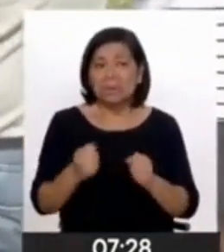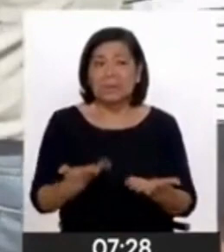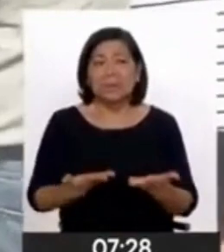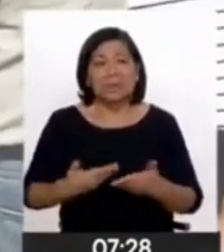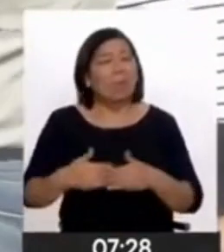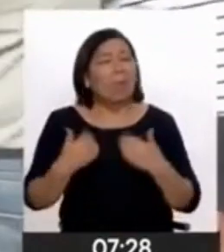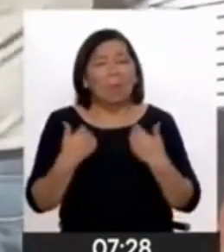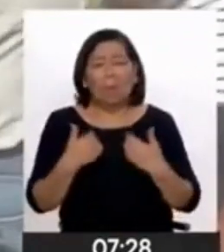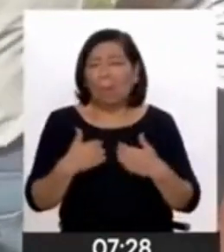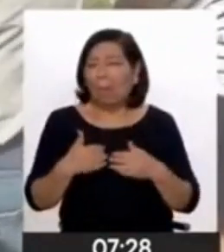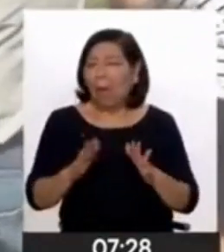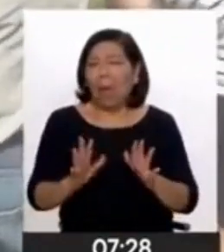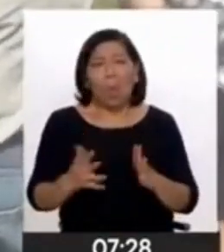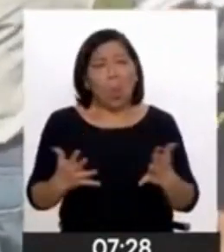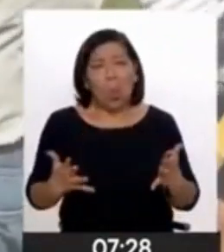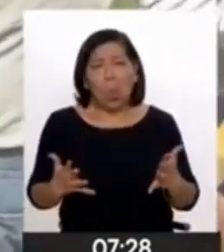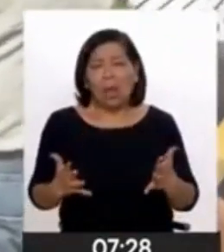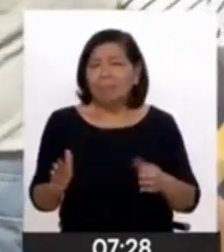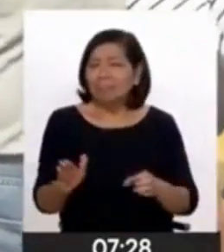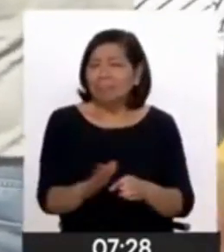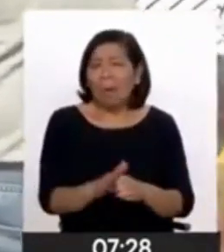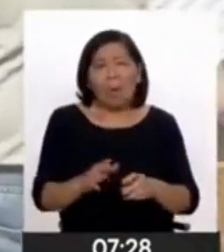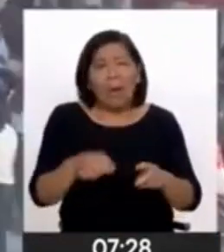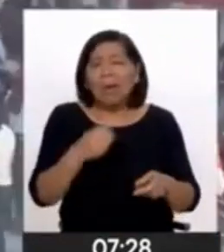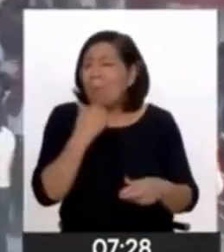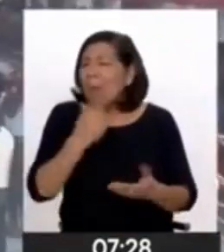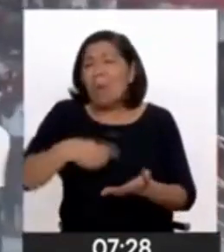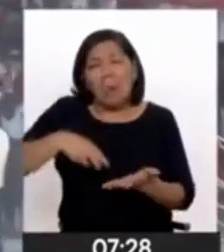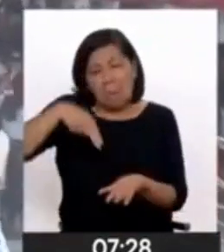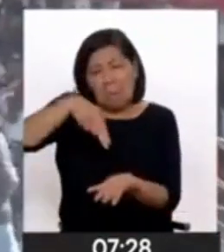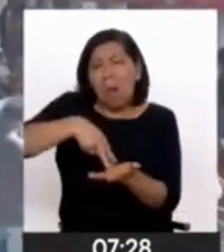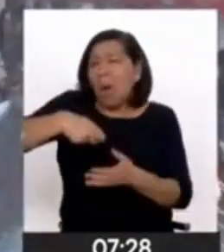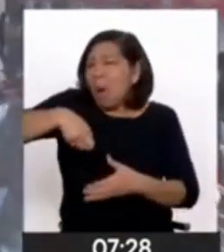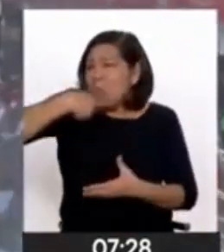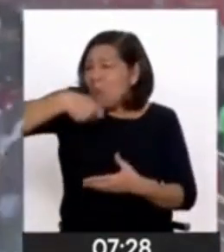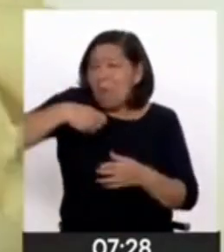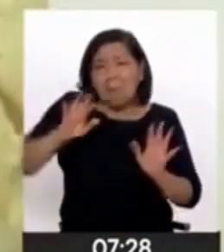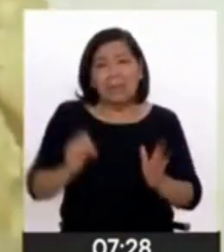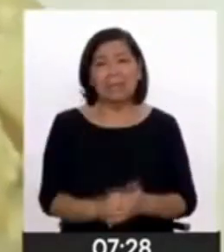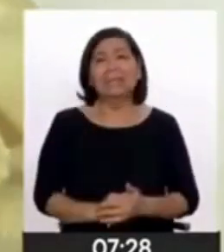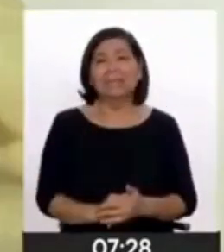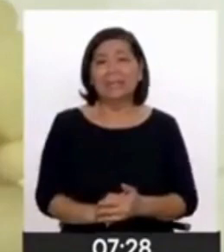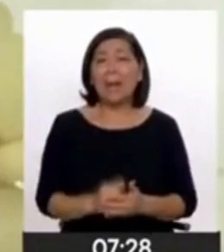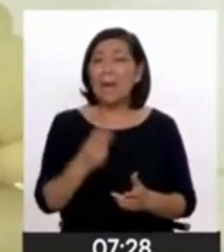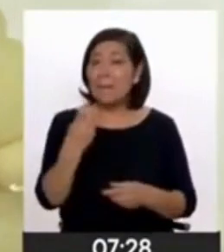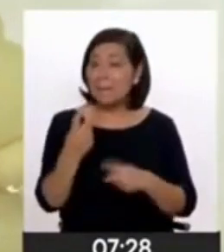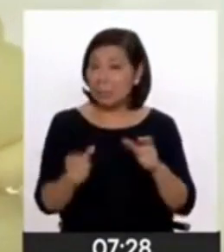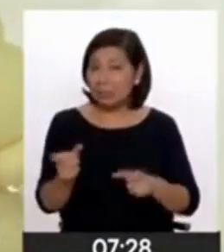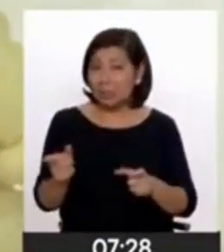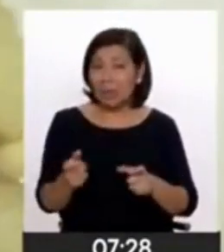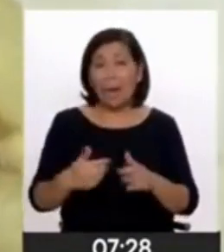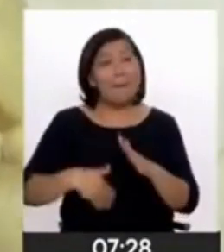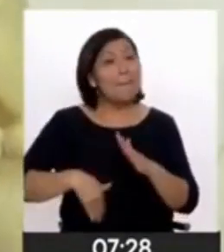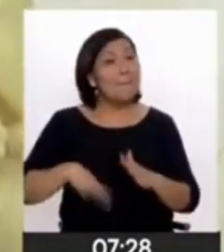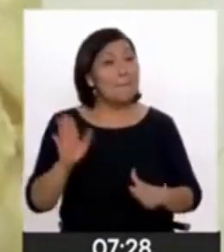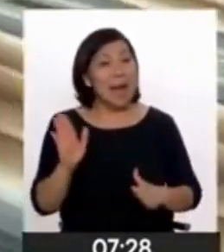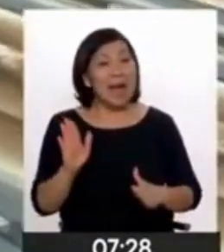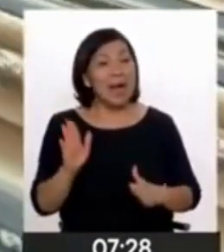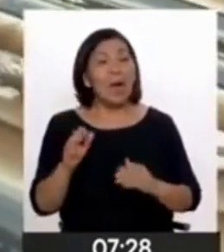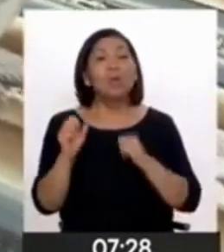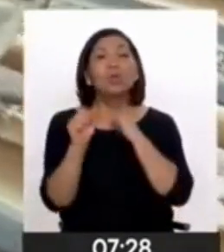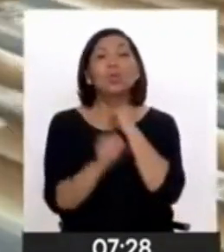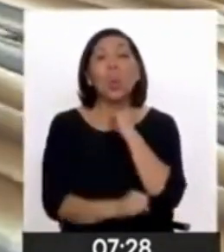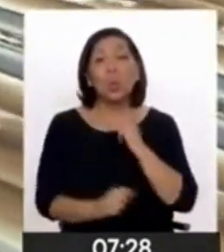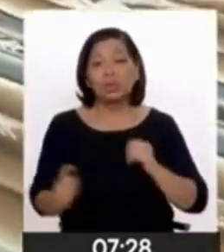sin importarles que no hayan suficientes mesas. Según PromPerú, los visitantes llegaron en su mayoría de la región